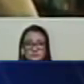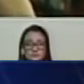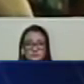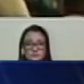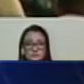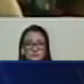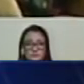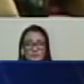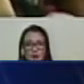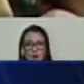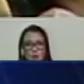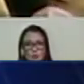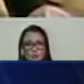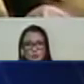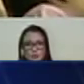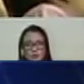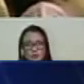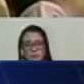Estado.